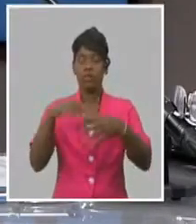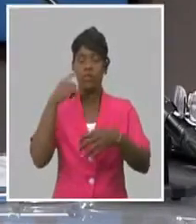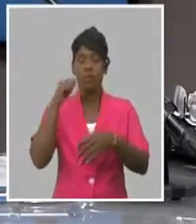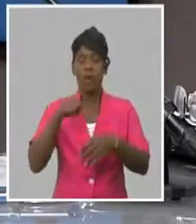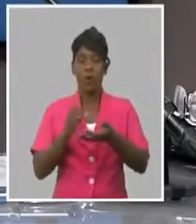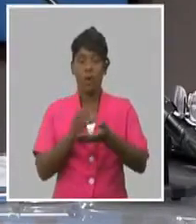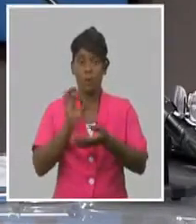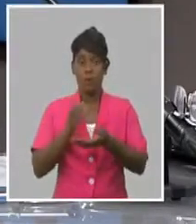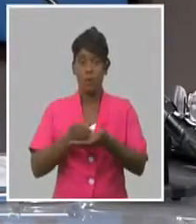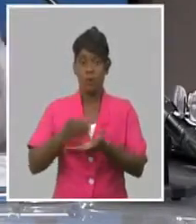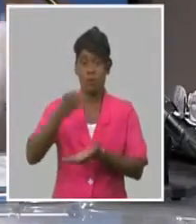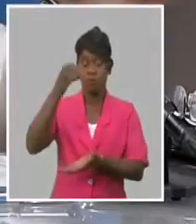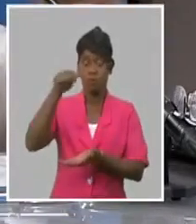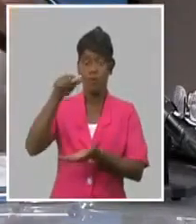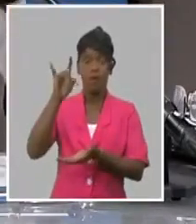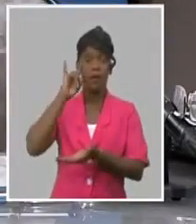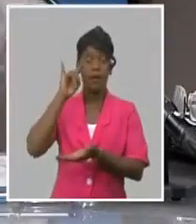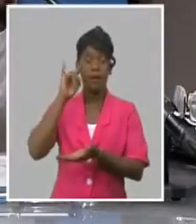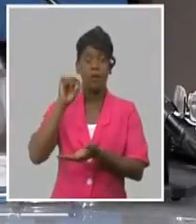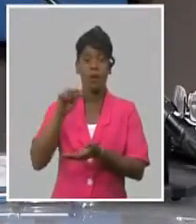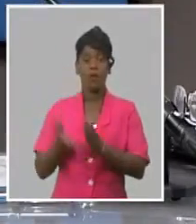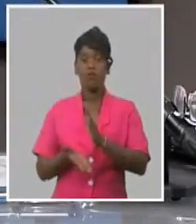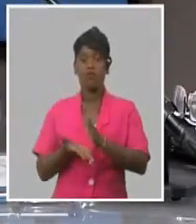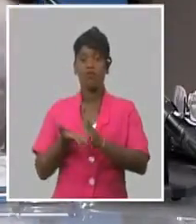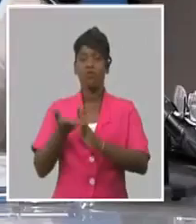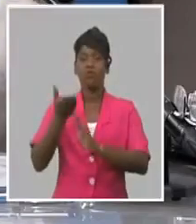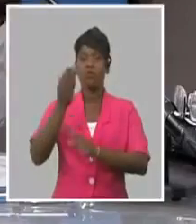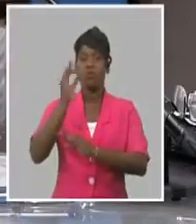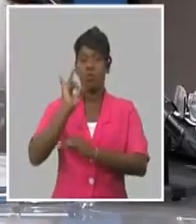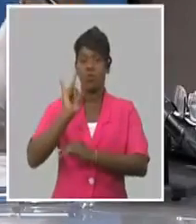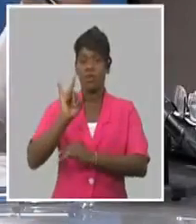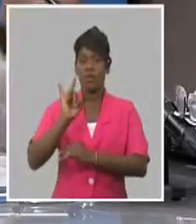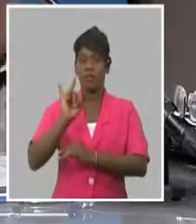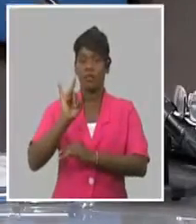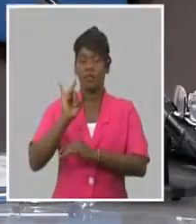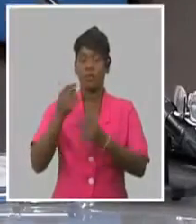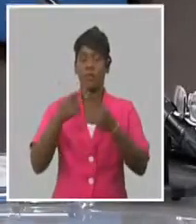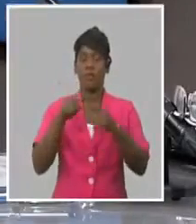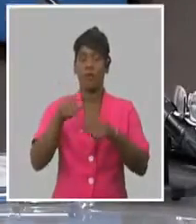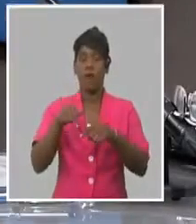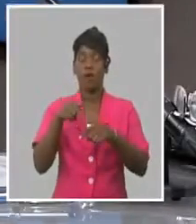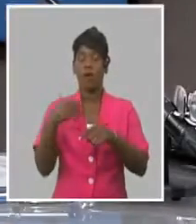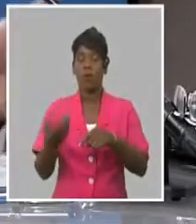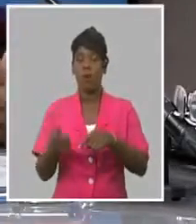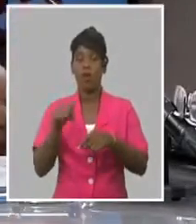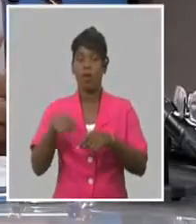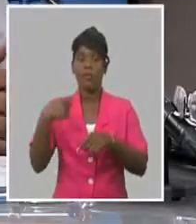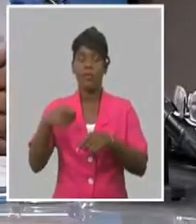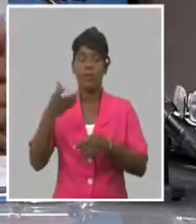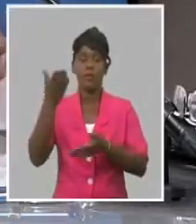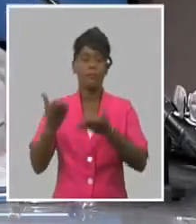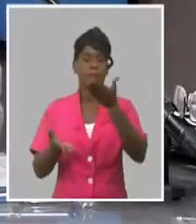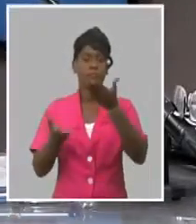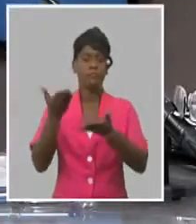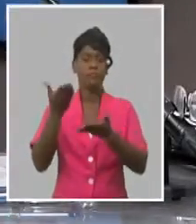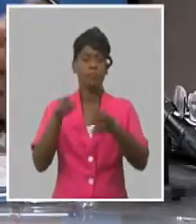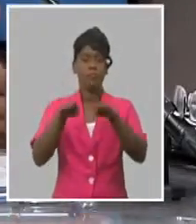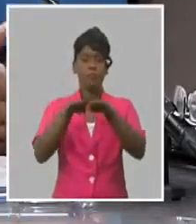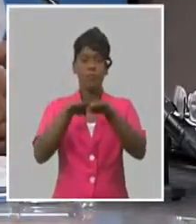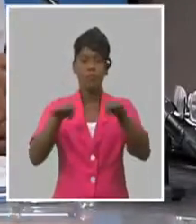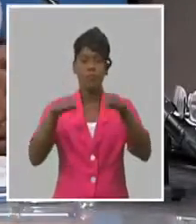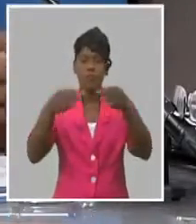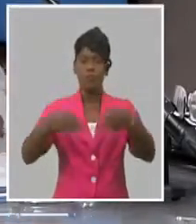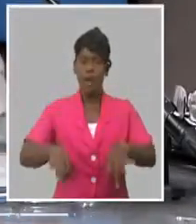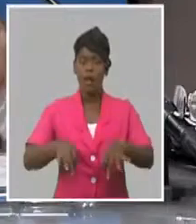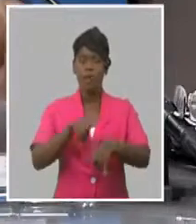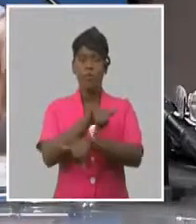leche. No va a ser ni 5 ni 6, hay que buscar y emparejar un solo precio. Como ya dije, para que la industria esté estimulada a